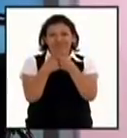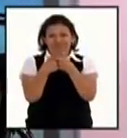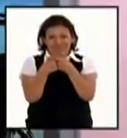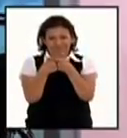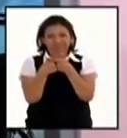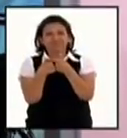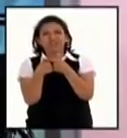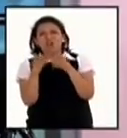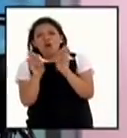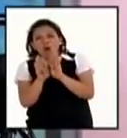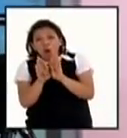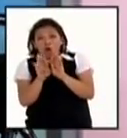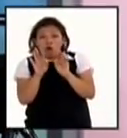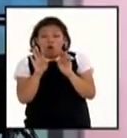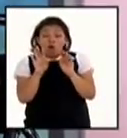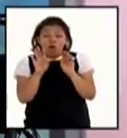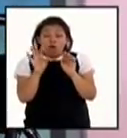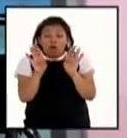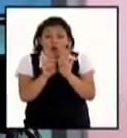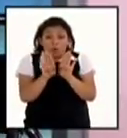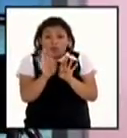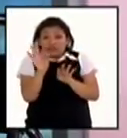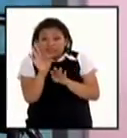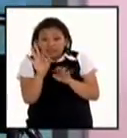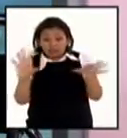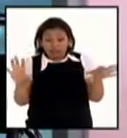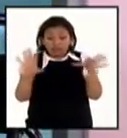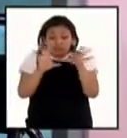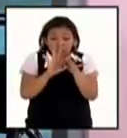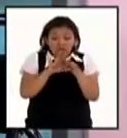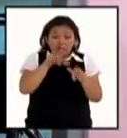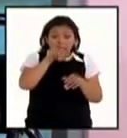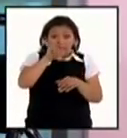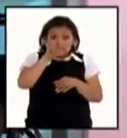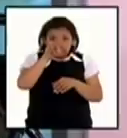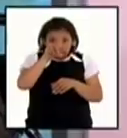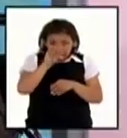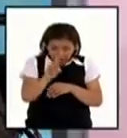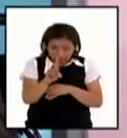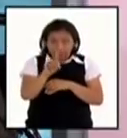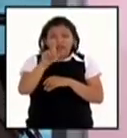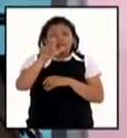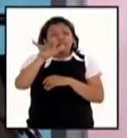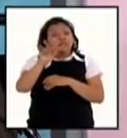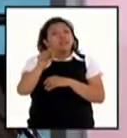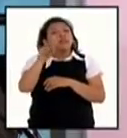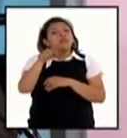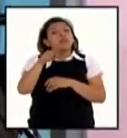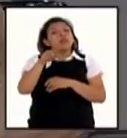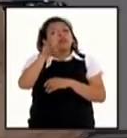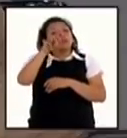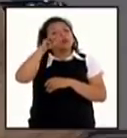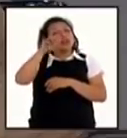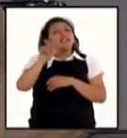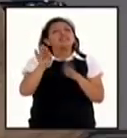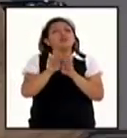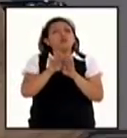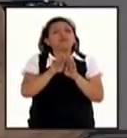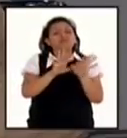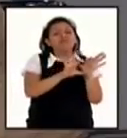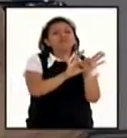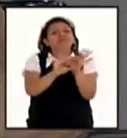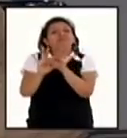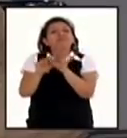de complementariedades entre laicidad y democracia, ¿cómo ves esta relación? Es